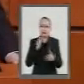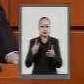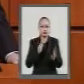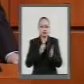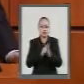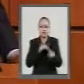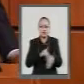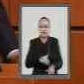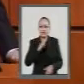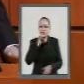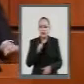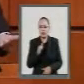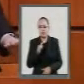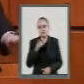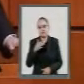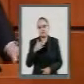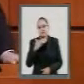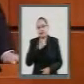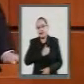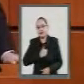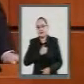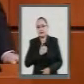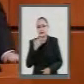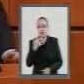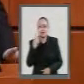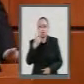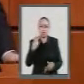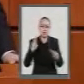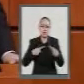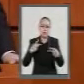fallecimiento de 52 personas en